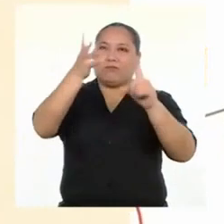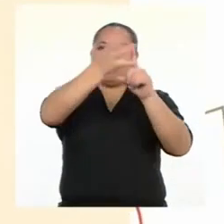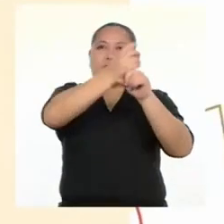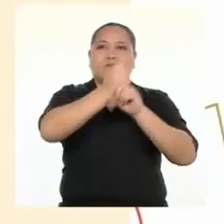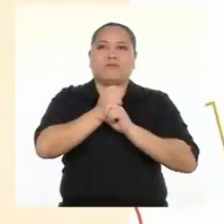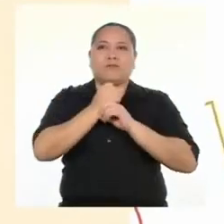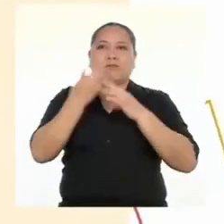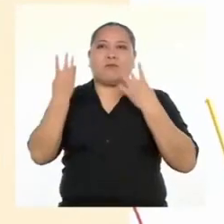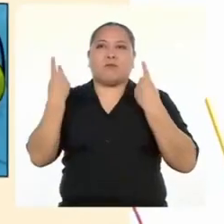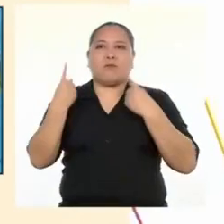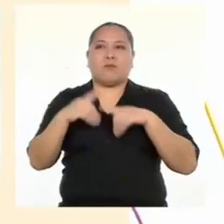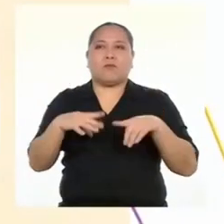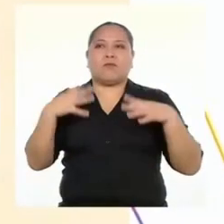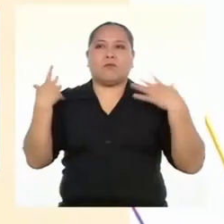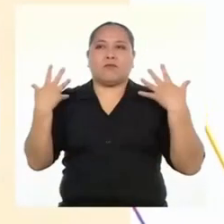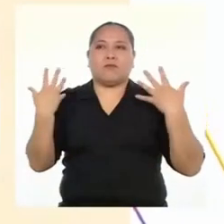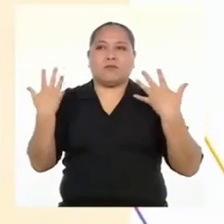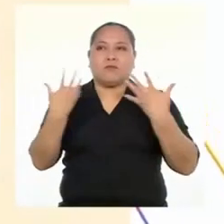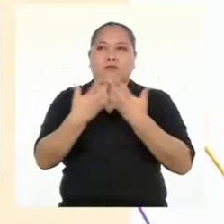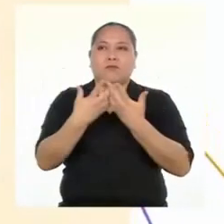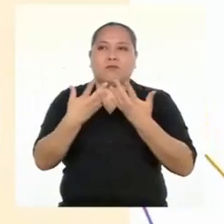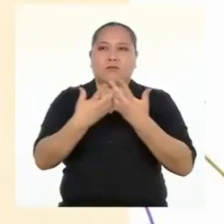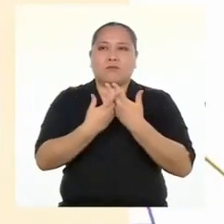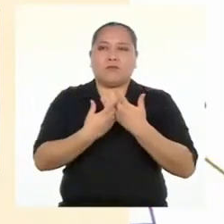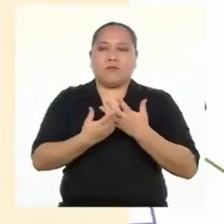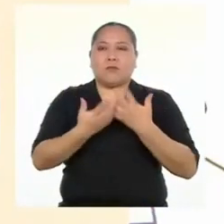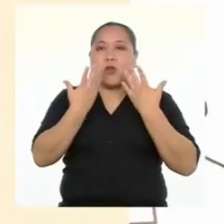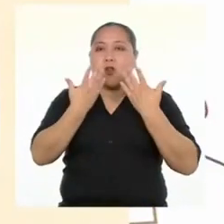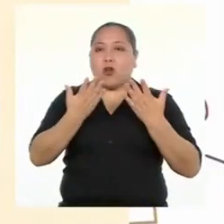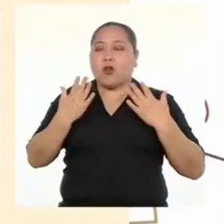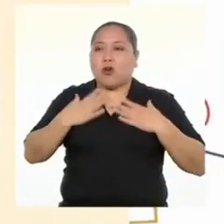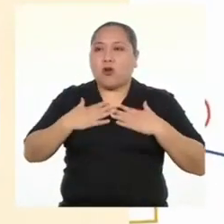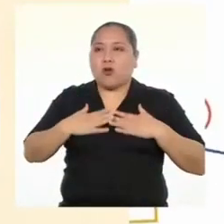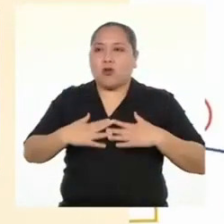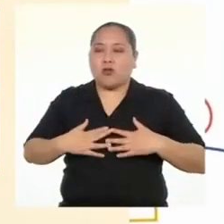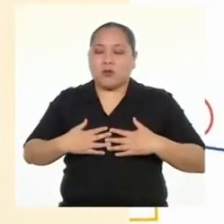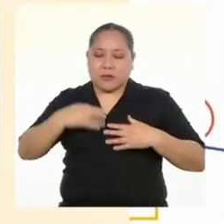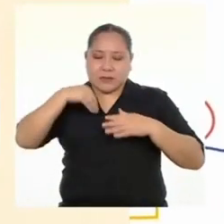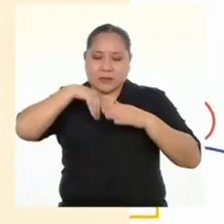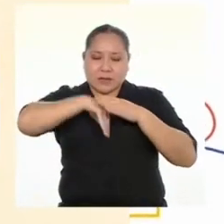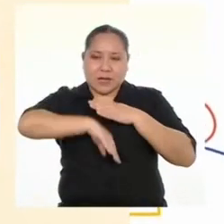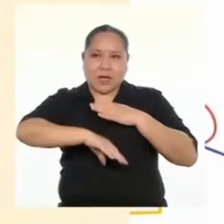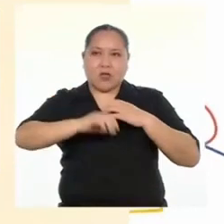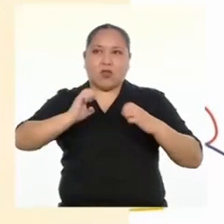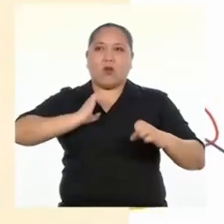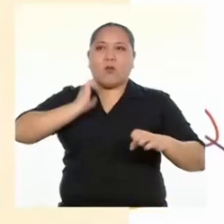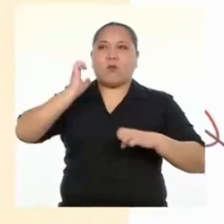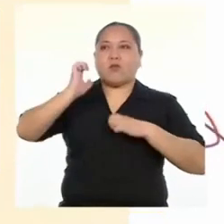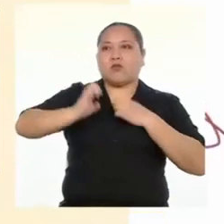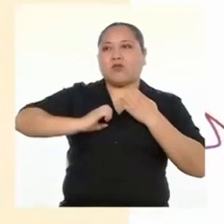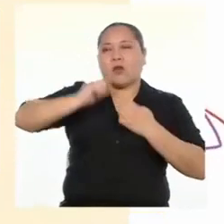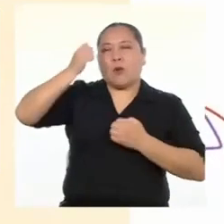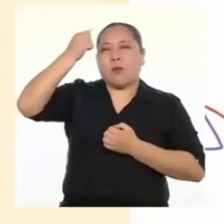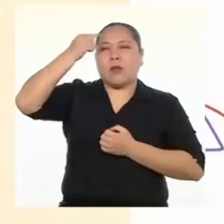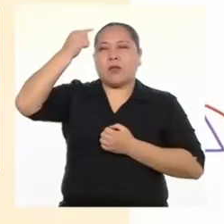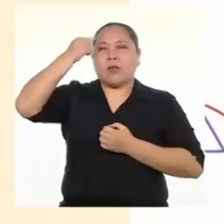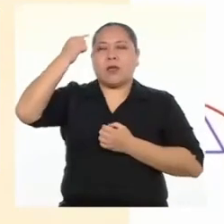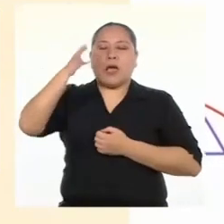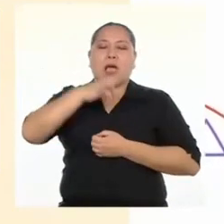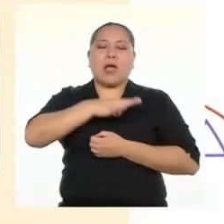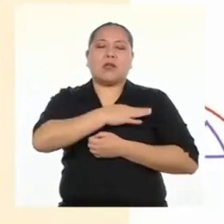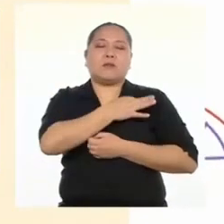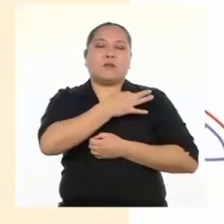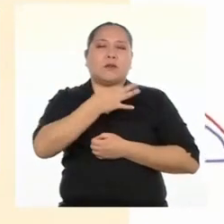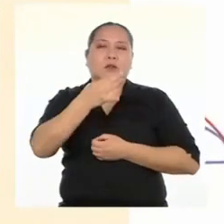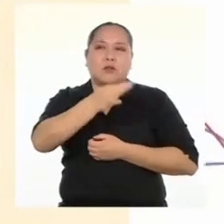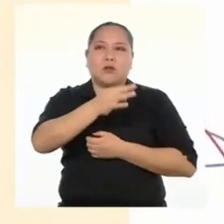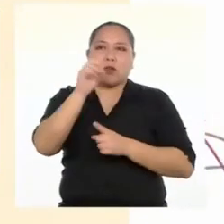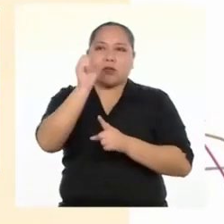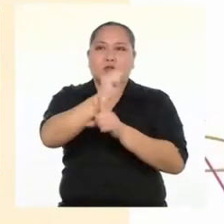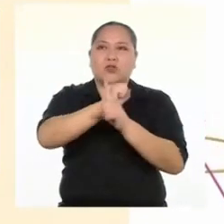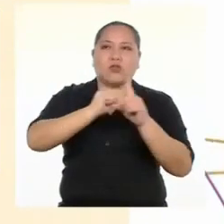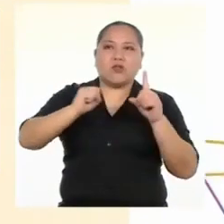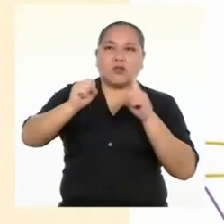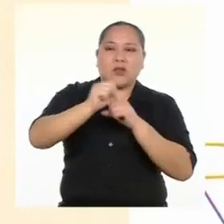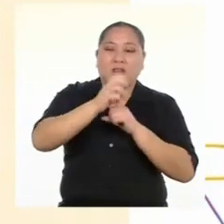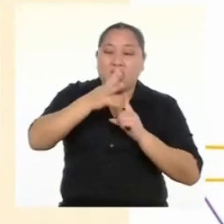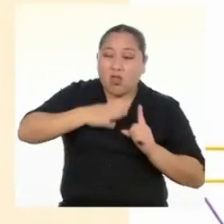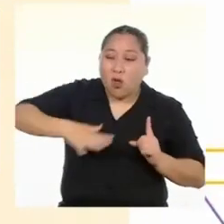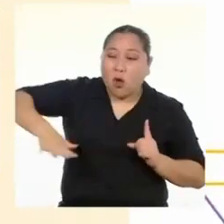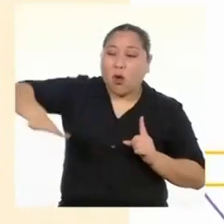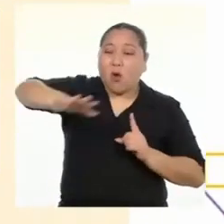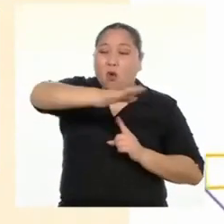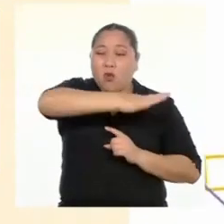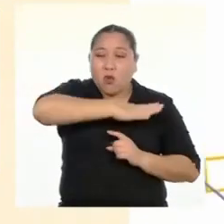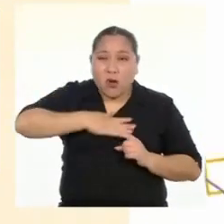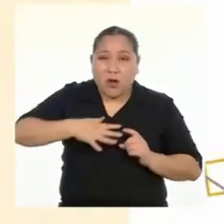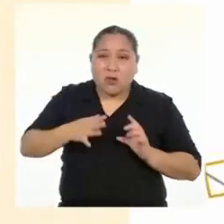esto cuando estemos en un equilibrio entre factores físicos, biológicos, emocionales, mentales, espirituales y sociales, que